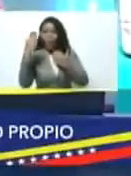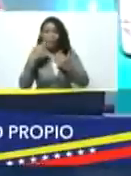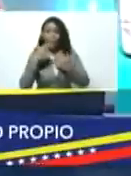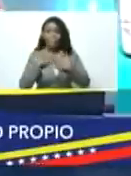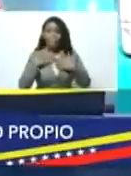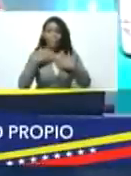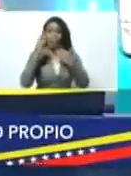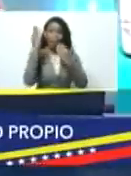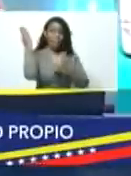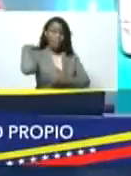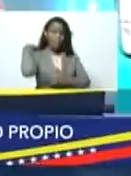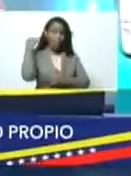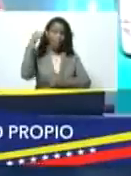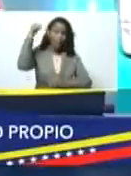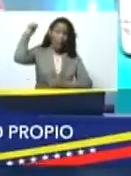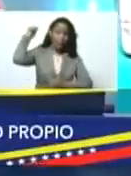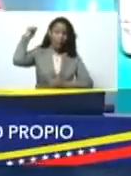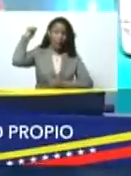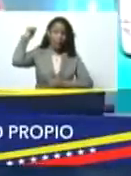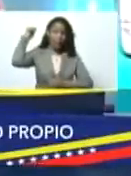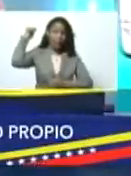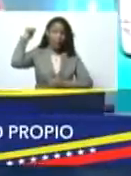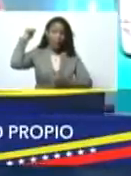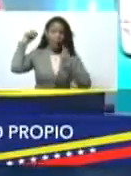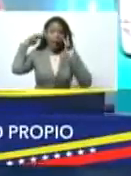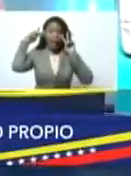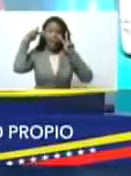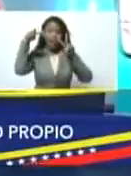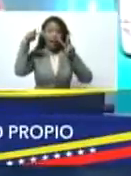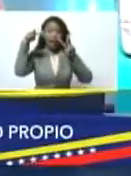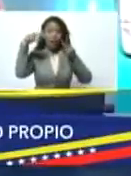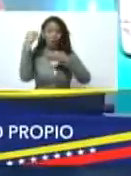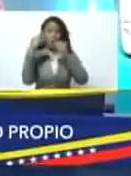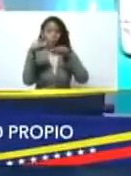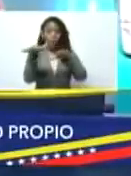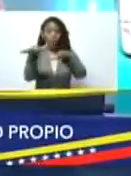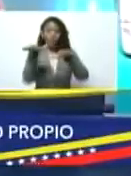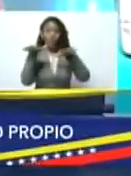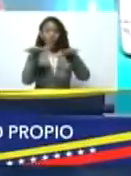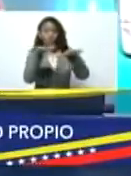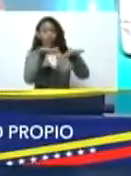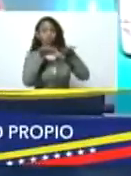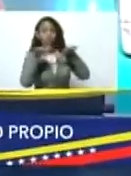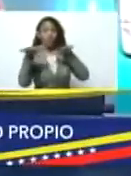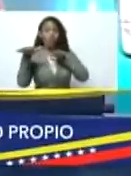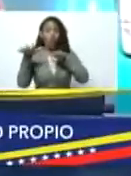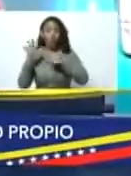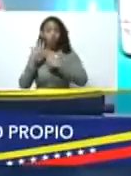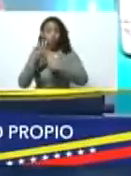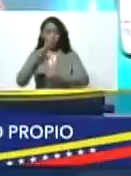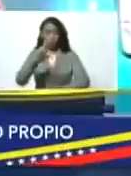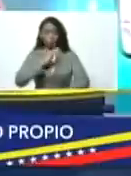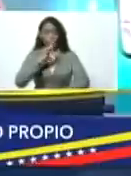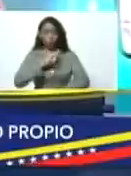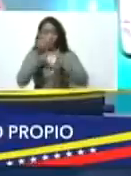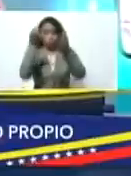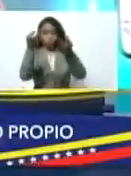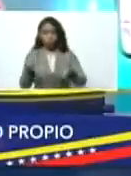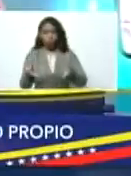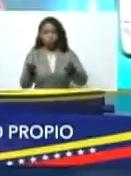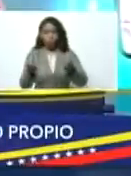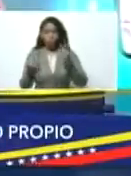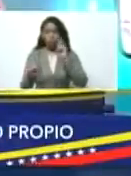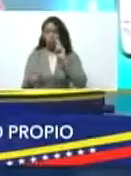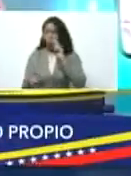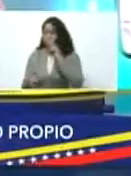espalda, y se dan cuenta la calidad estética, la belleza de la presentación. Uno lo